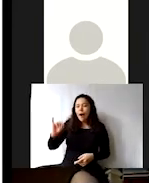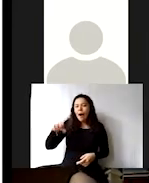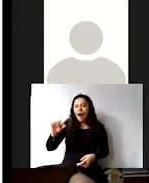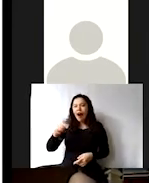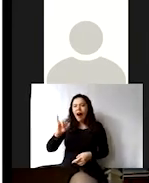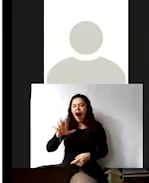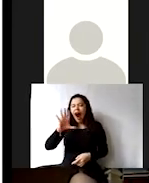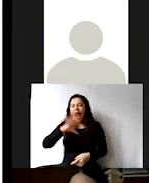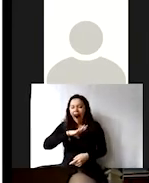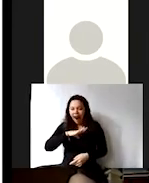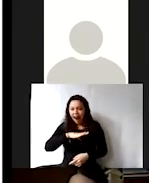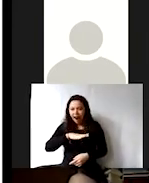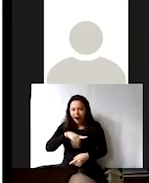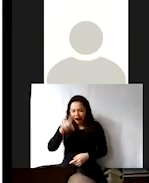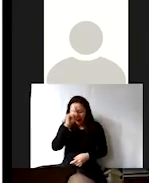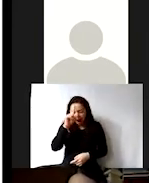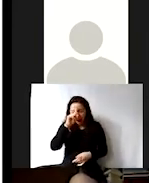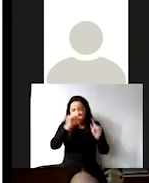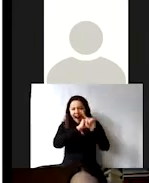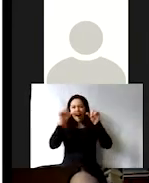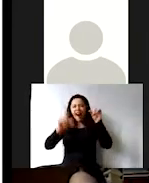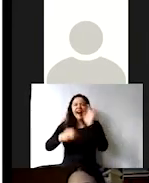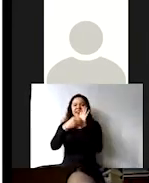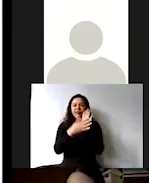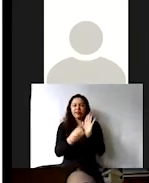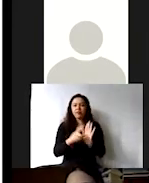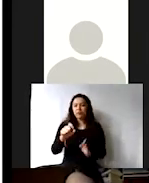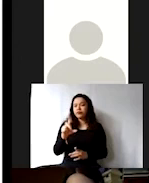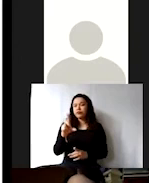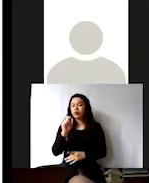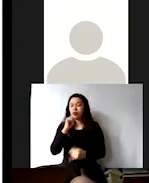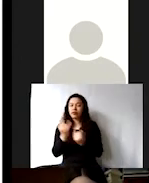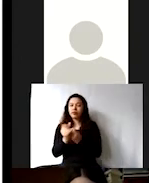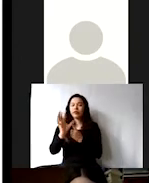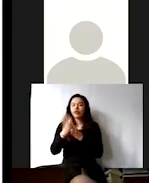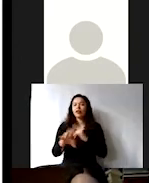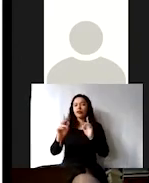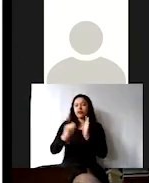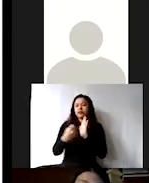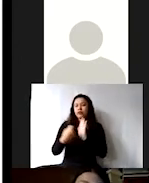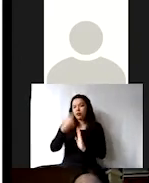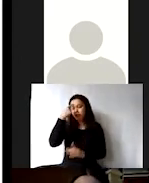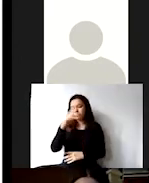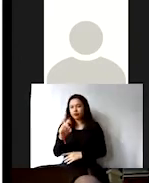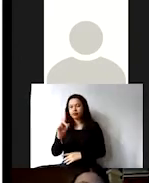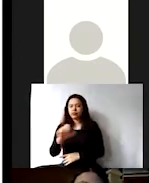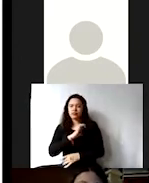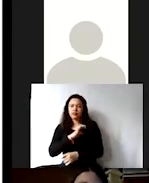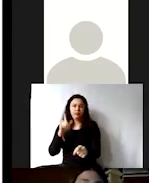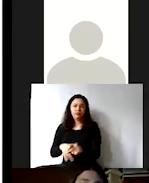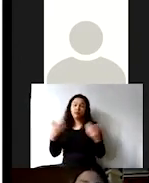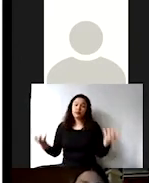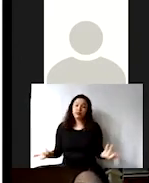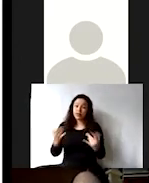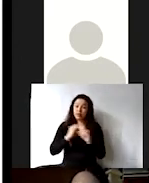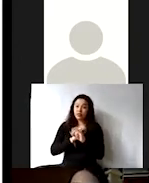asiento permanente en el Consejo Nacional de Agenda 2030 y en el Comité Técnico Especializado de ODS. Entonces, en teoría, la información